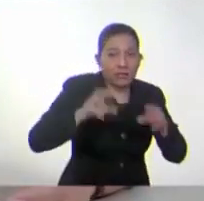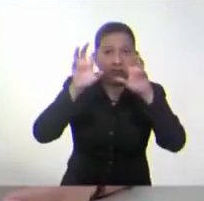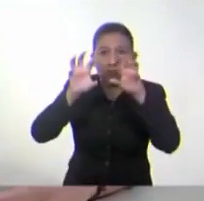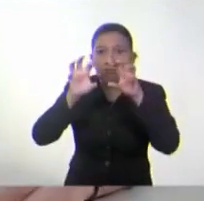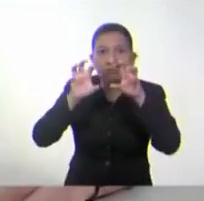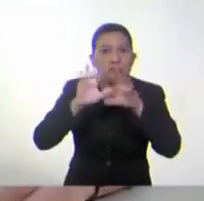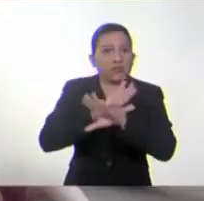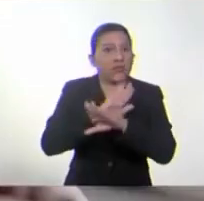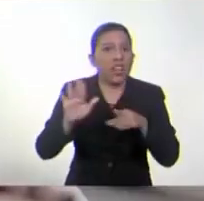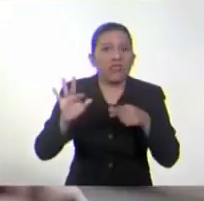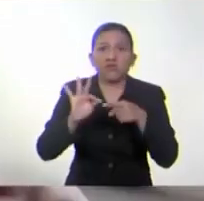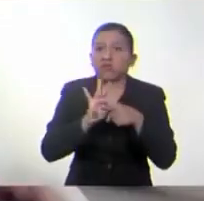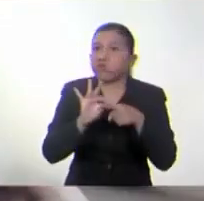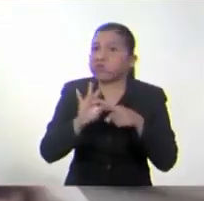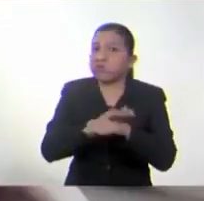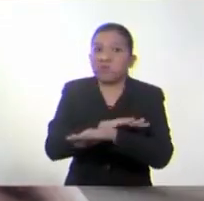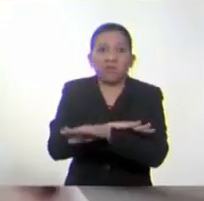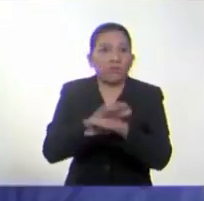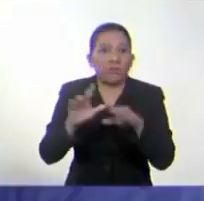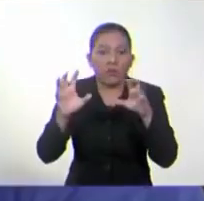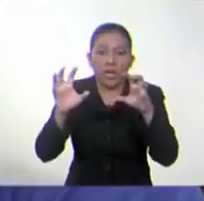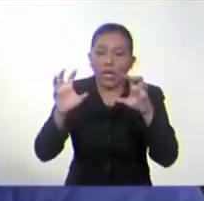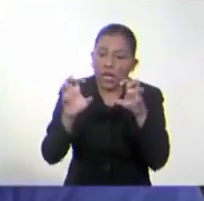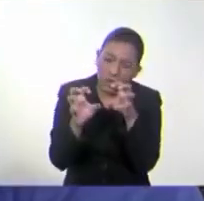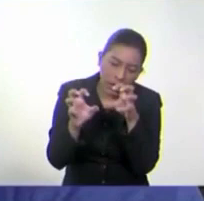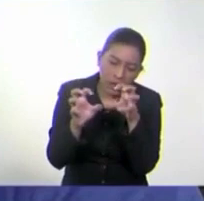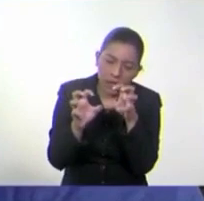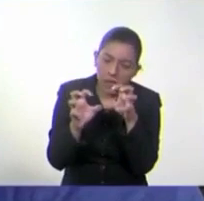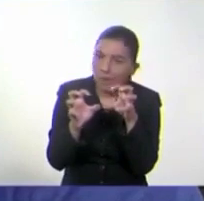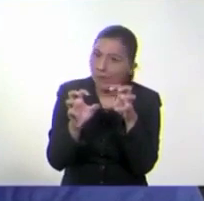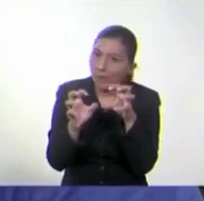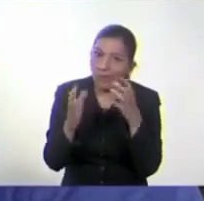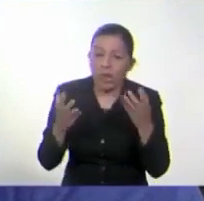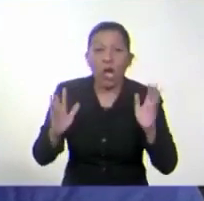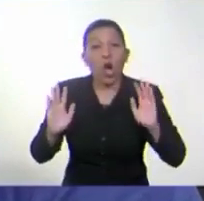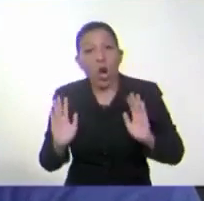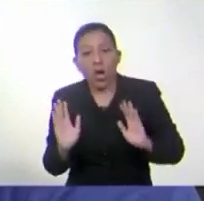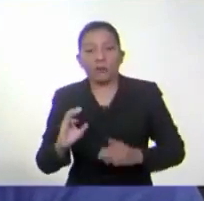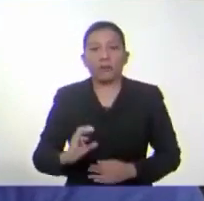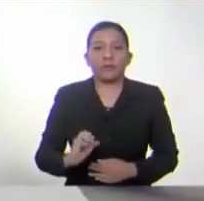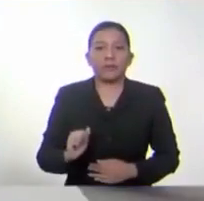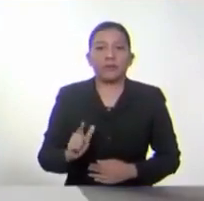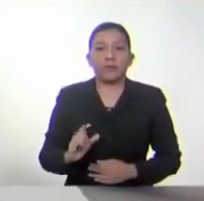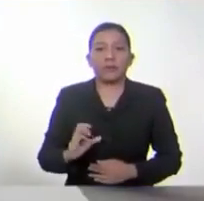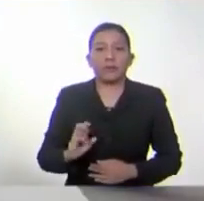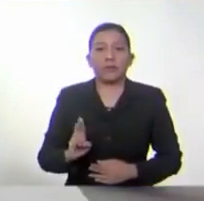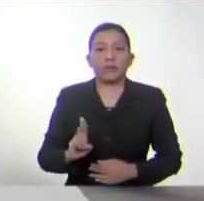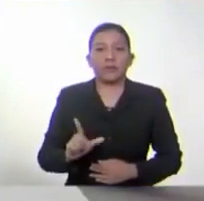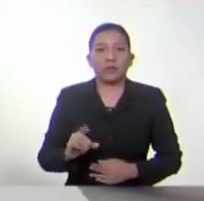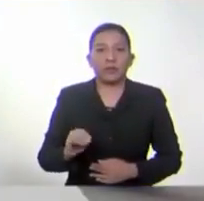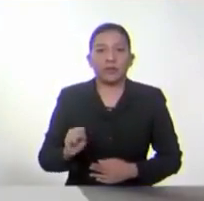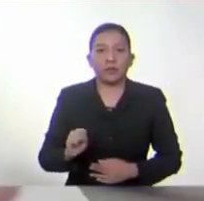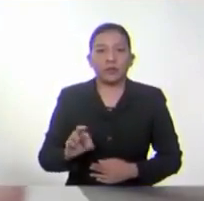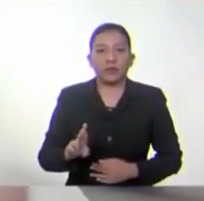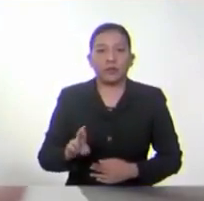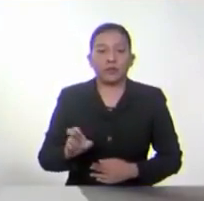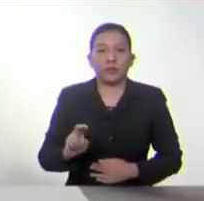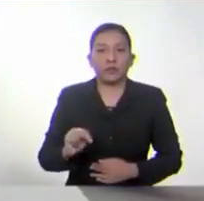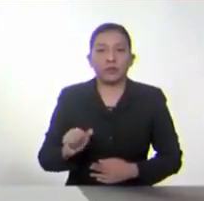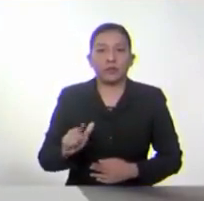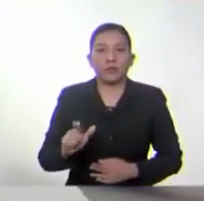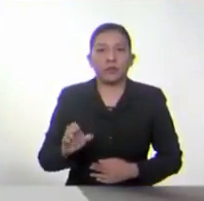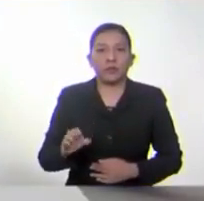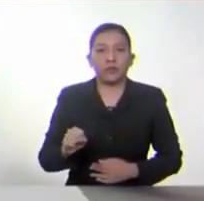les competen. Otra enfermedad importante son los cálculos renales, que básicamente consisten en la formación de